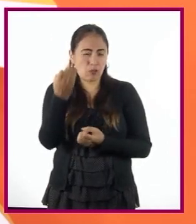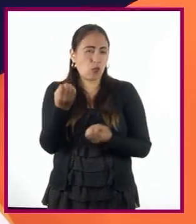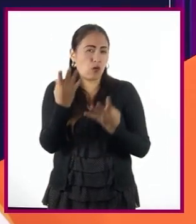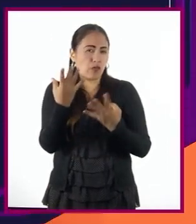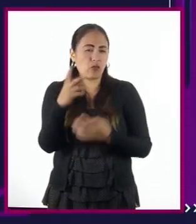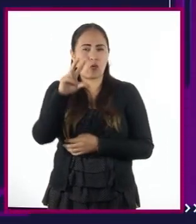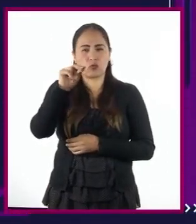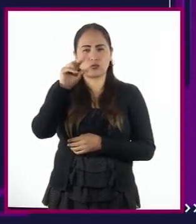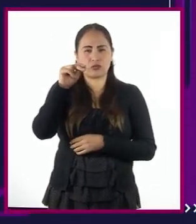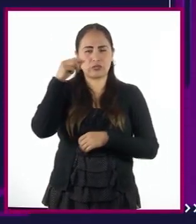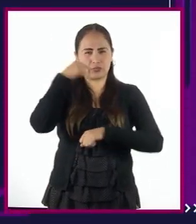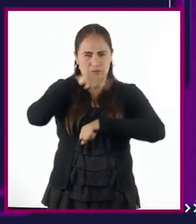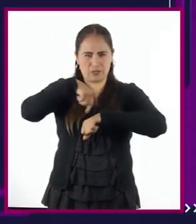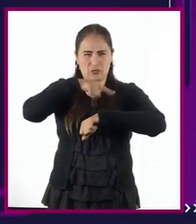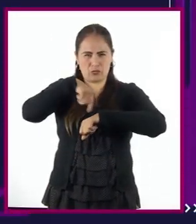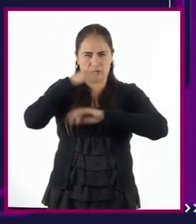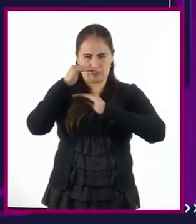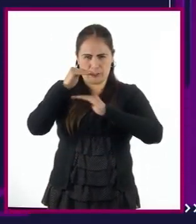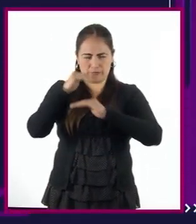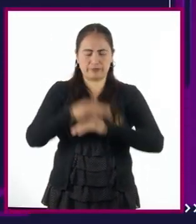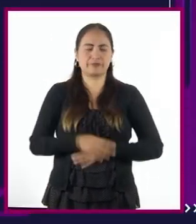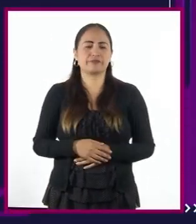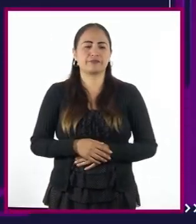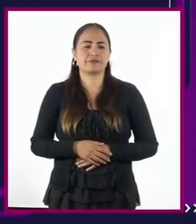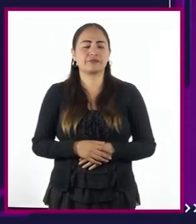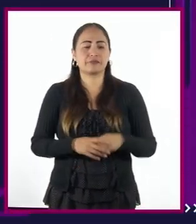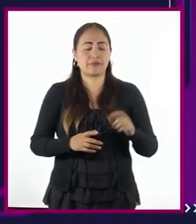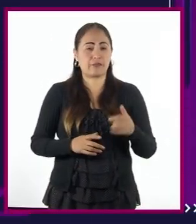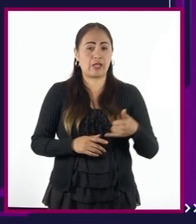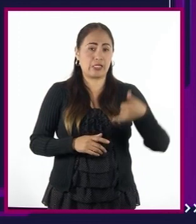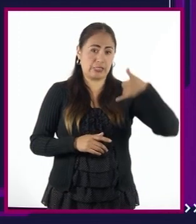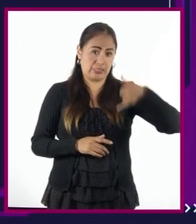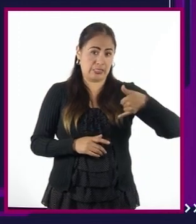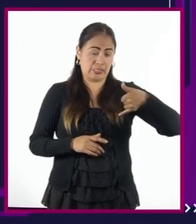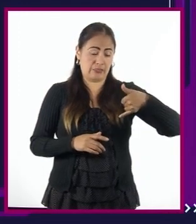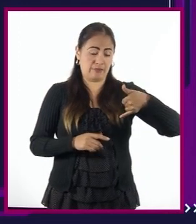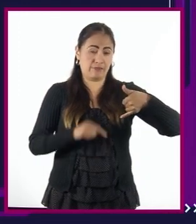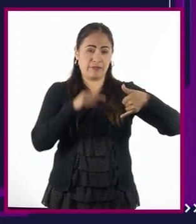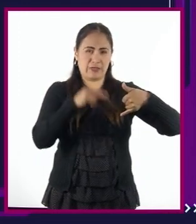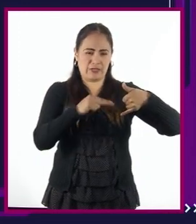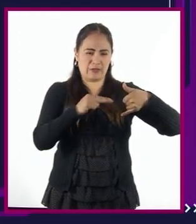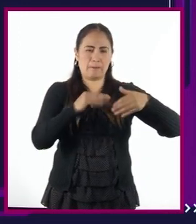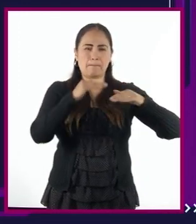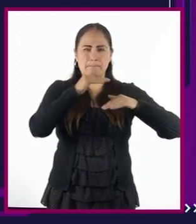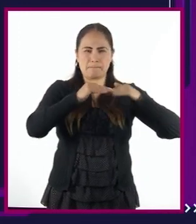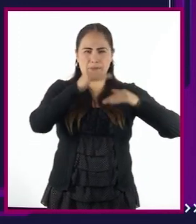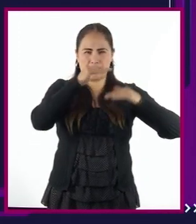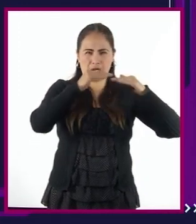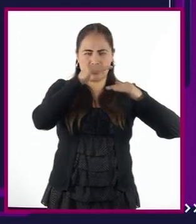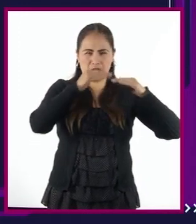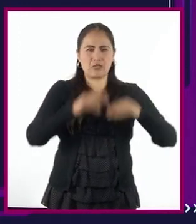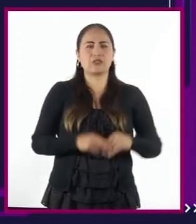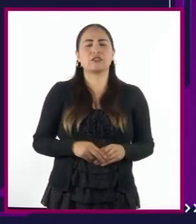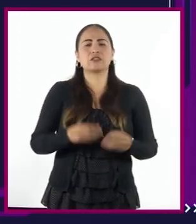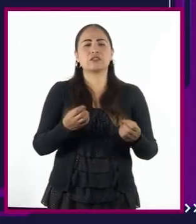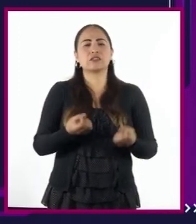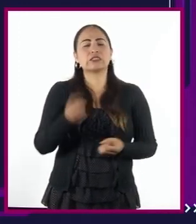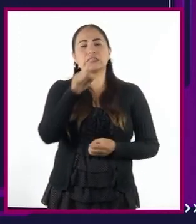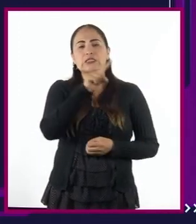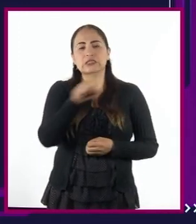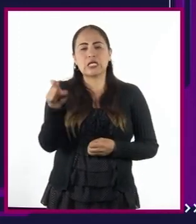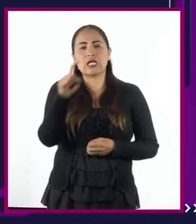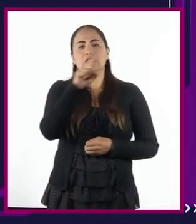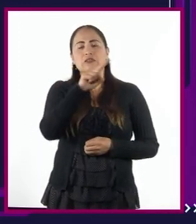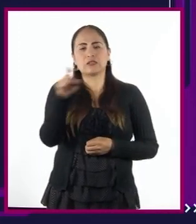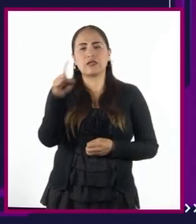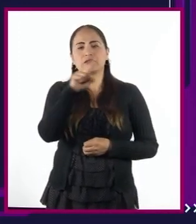eje de las ordenadas se colocan marcas donde se indicará la cantidad de bacterias en centenas. En